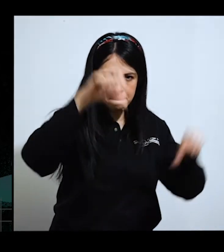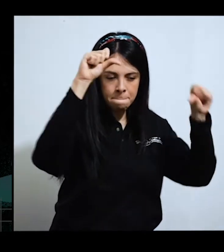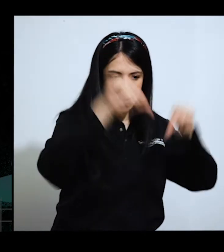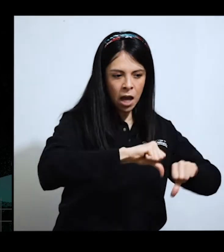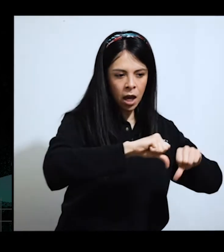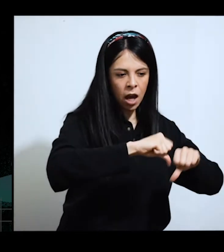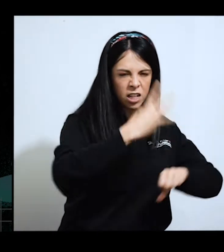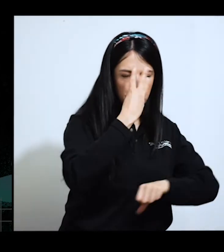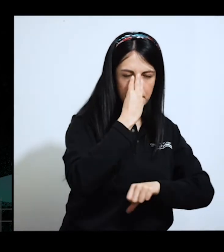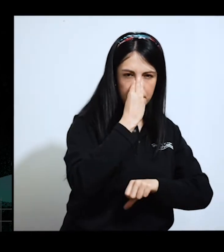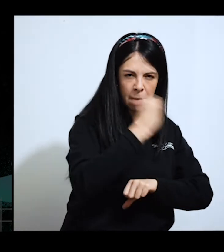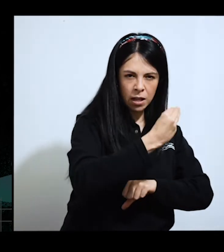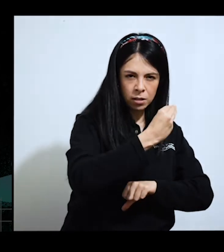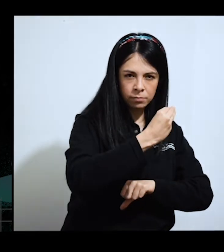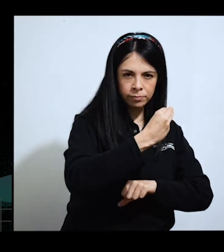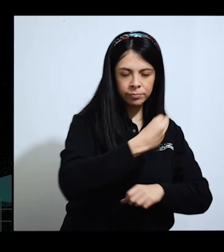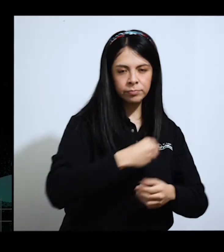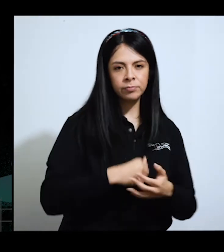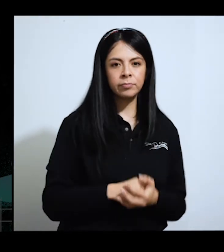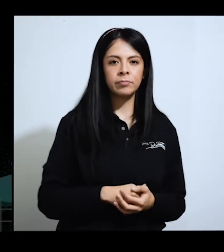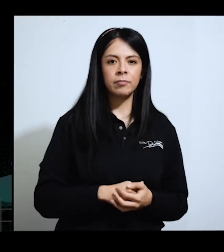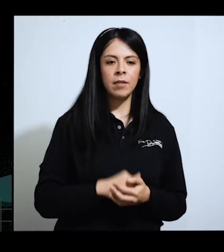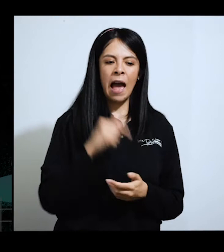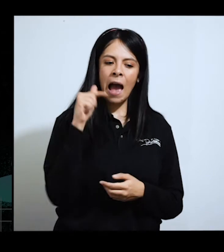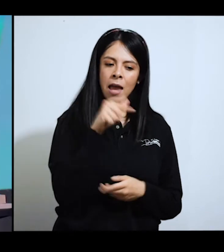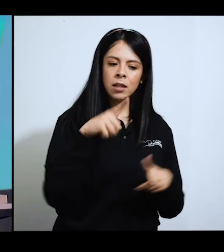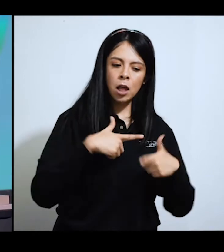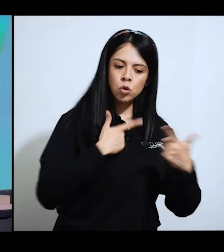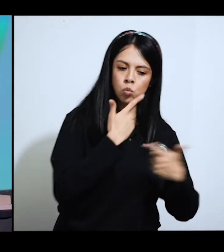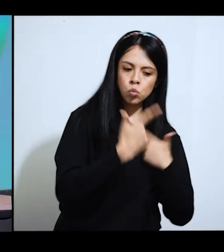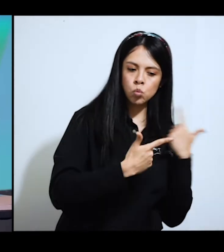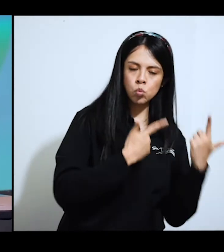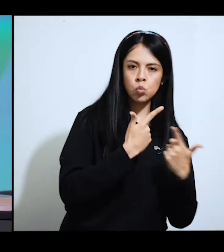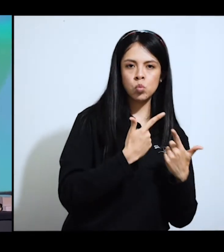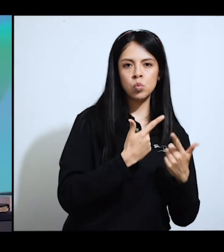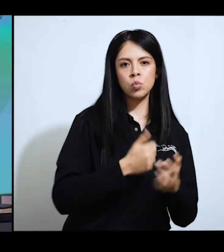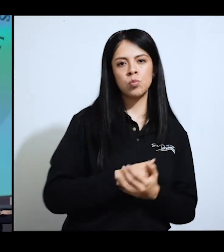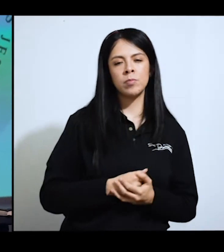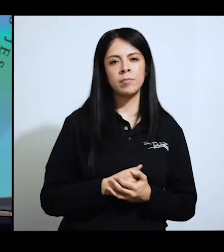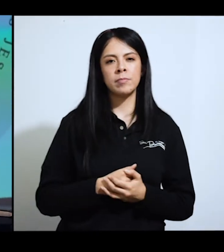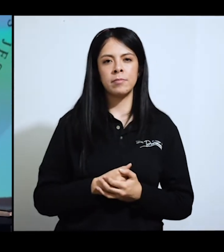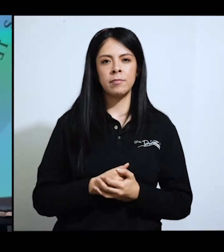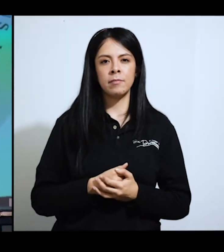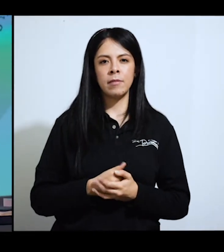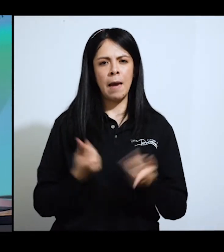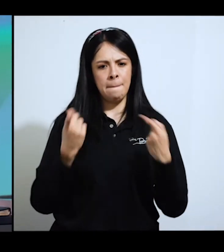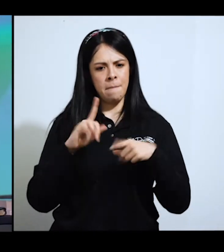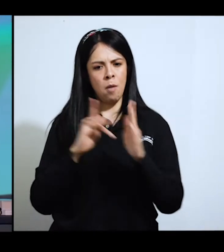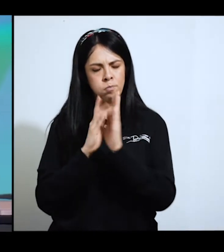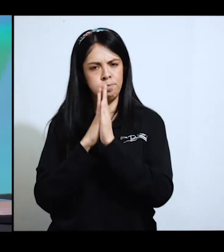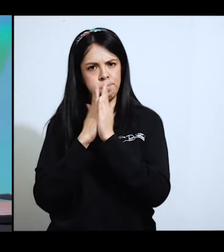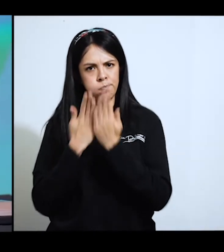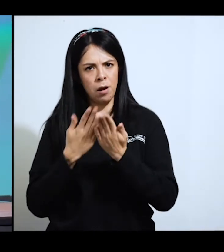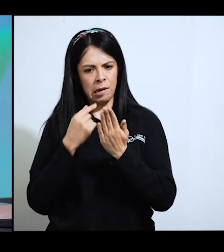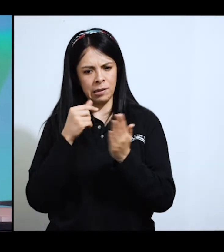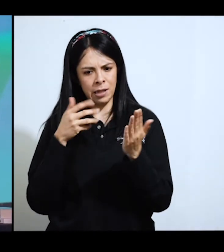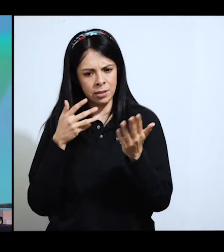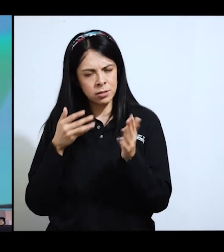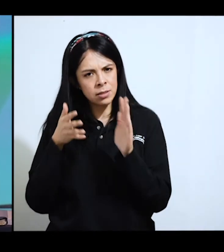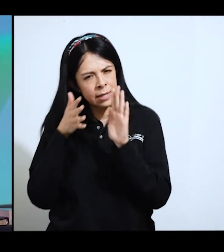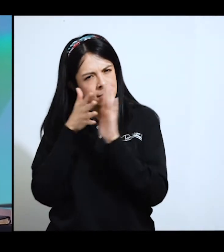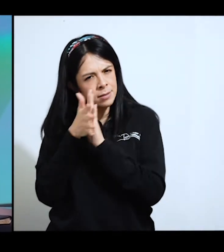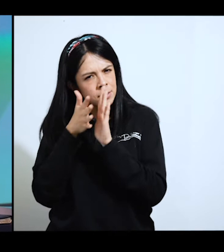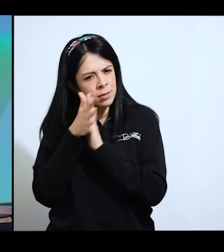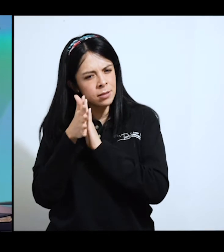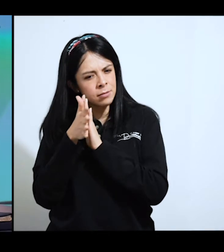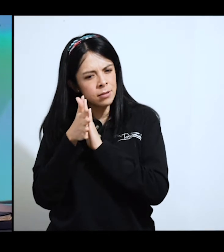en las regiones celestiales. Porque también en la Biblia se nos instruye a